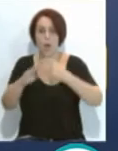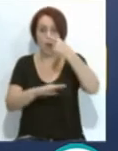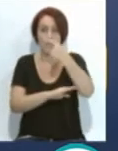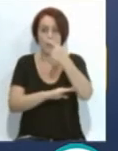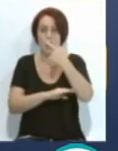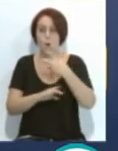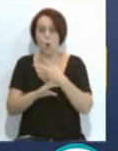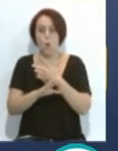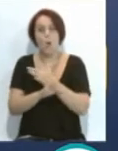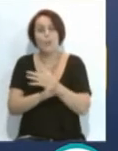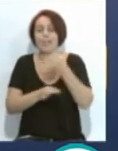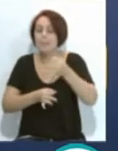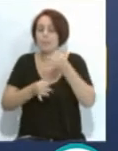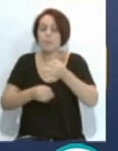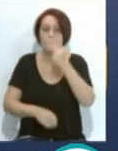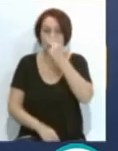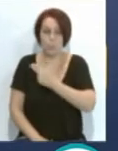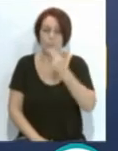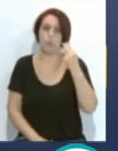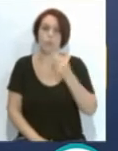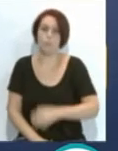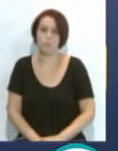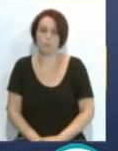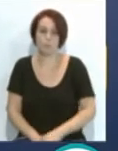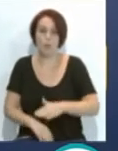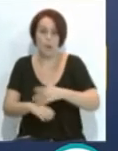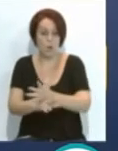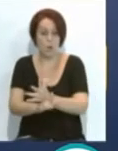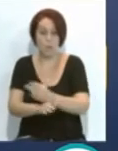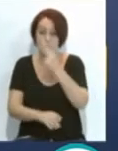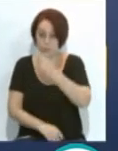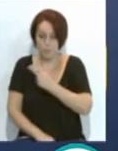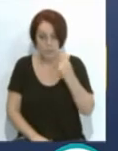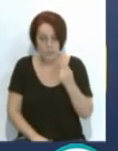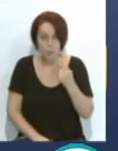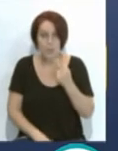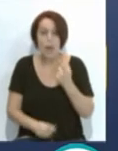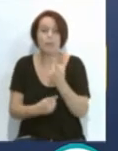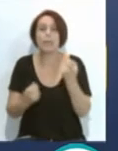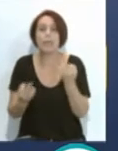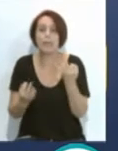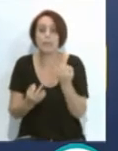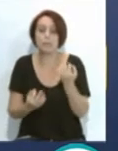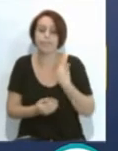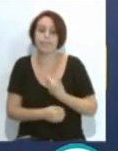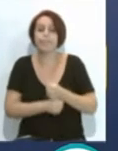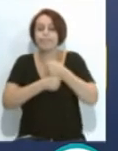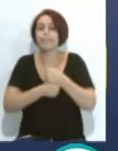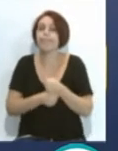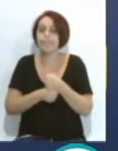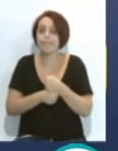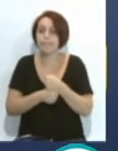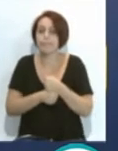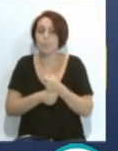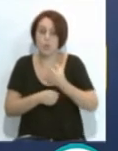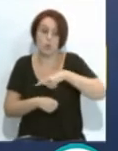estuvieran comprometidos. Entonces, para que un jugador esté comprometido tiene que ver que se queda. Nosotros, con